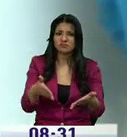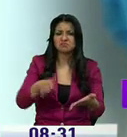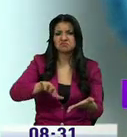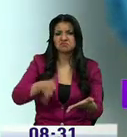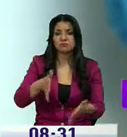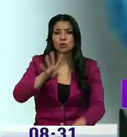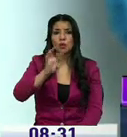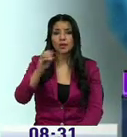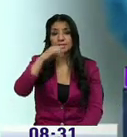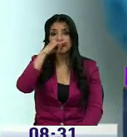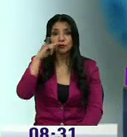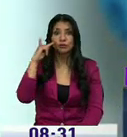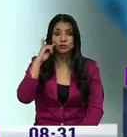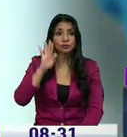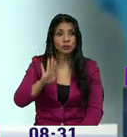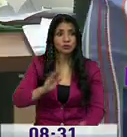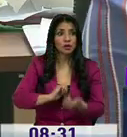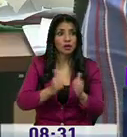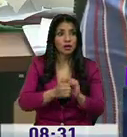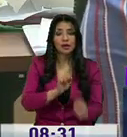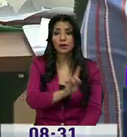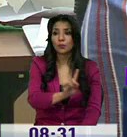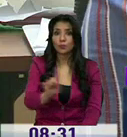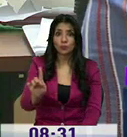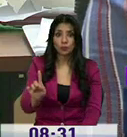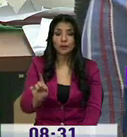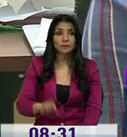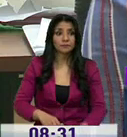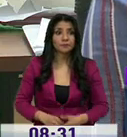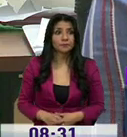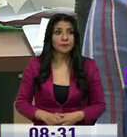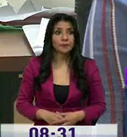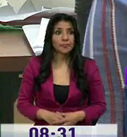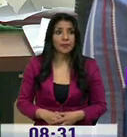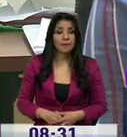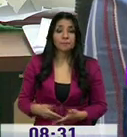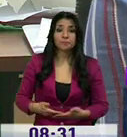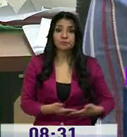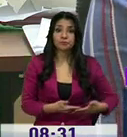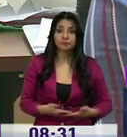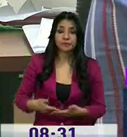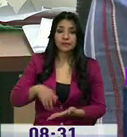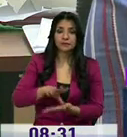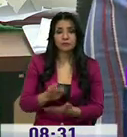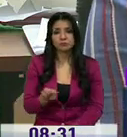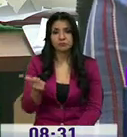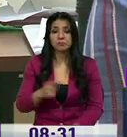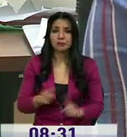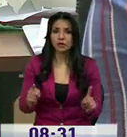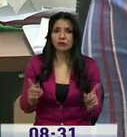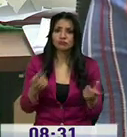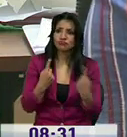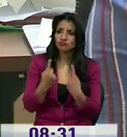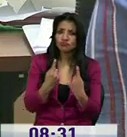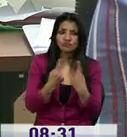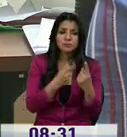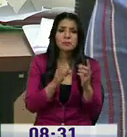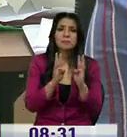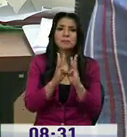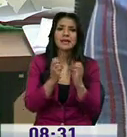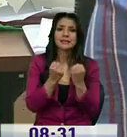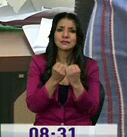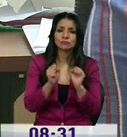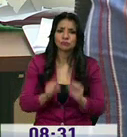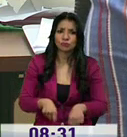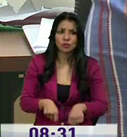de 40 niños por establecimiento. De pronto salgan algunos guaguacentros, pero la idea es poder conversar con el MIES para